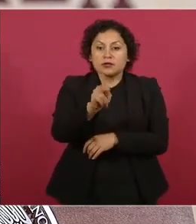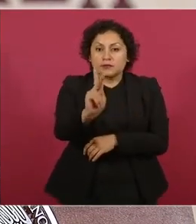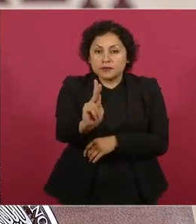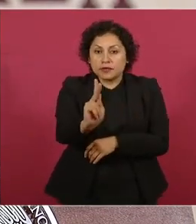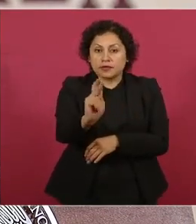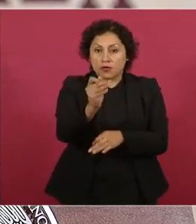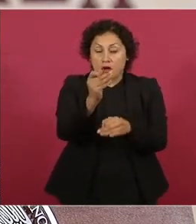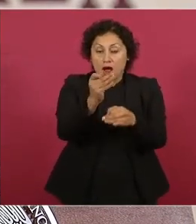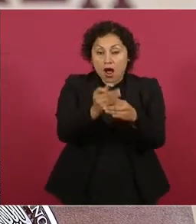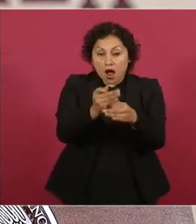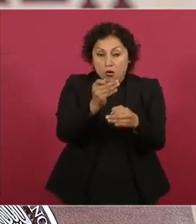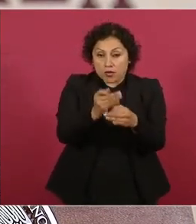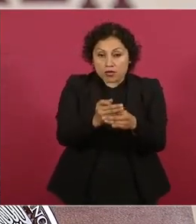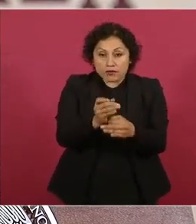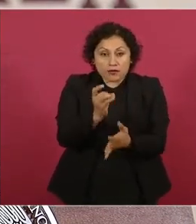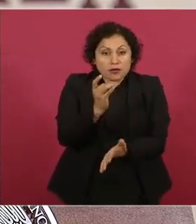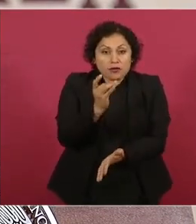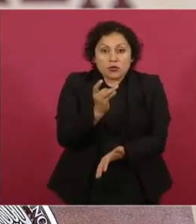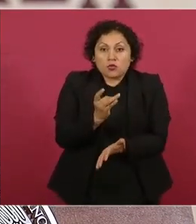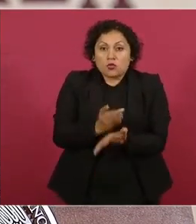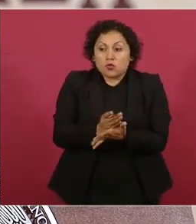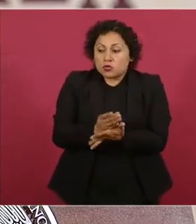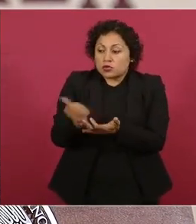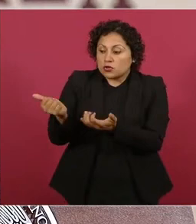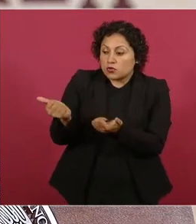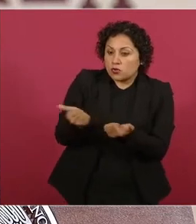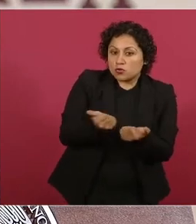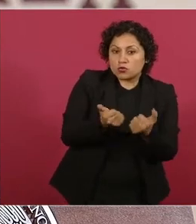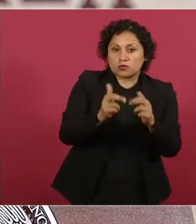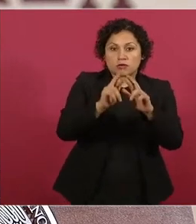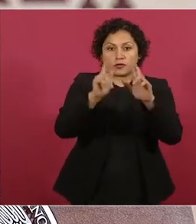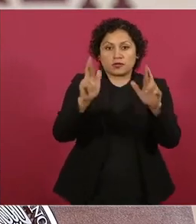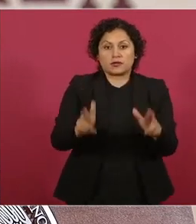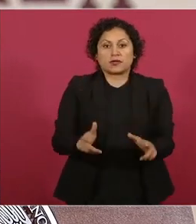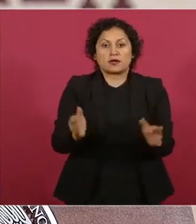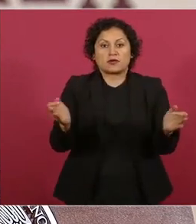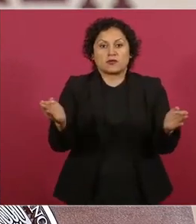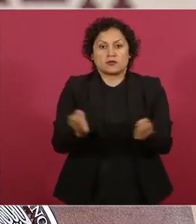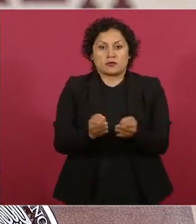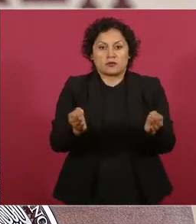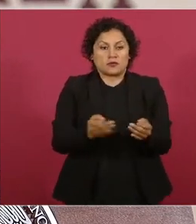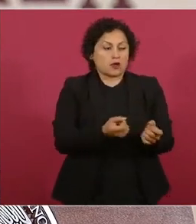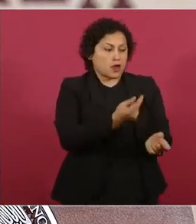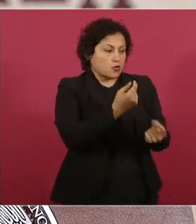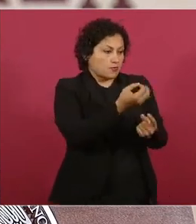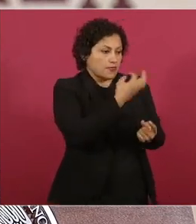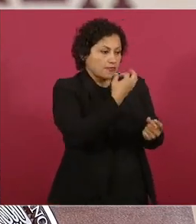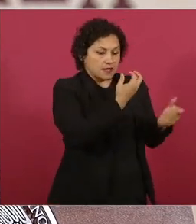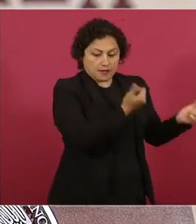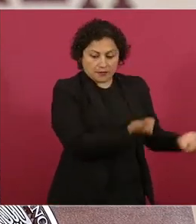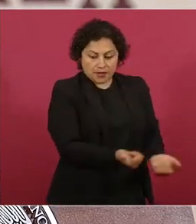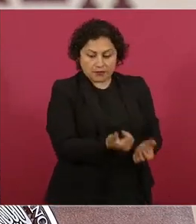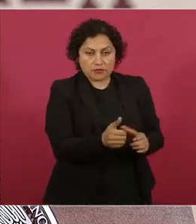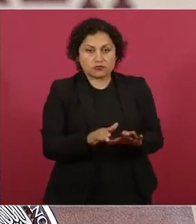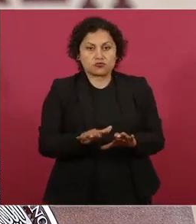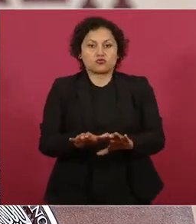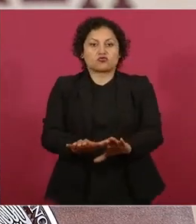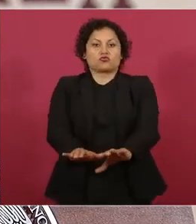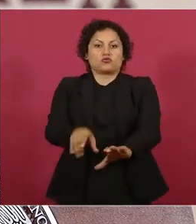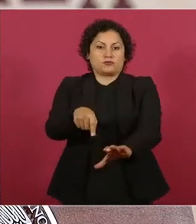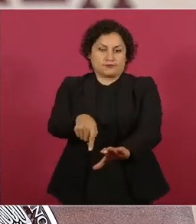de refrigeración para algunos medicamentos, que es alrededor del 10% o el 20%, pero lo demás